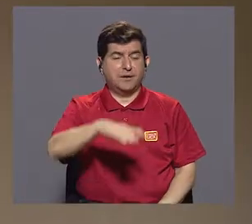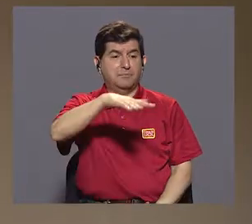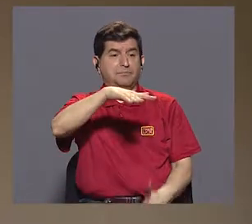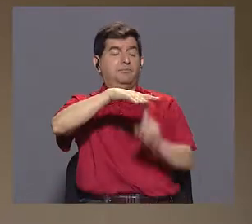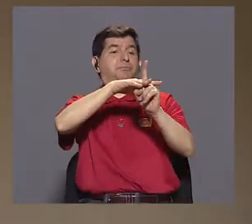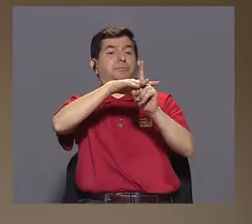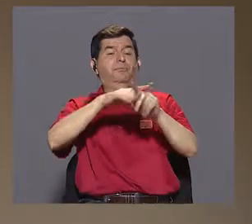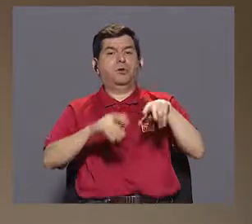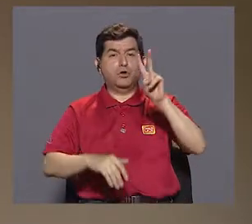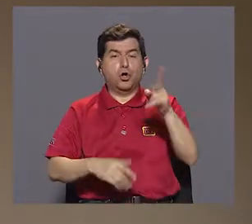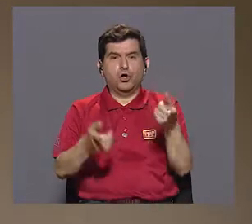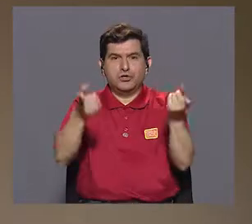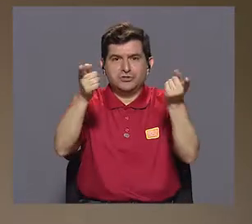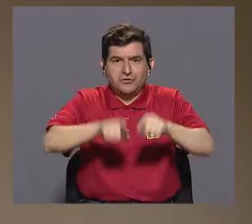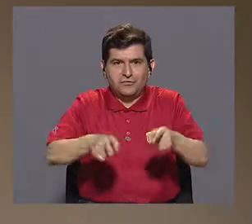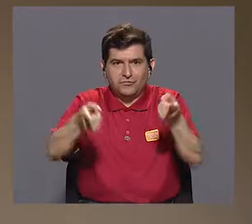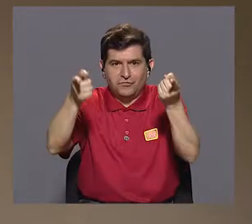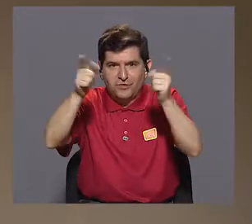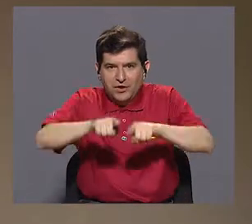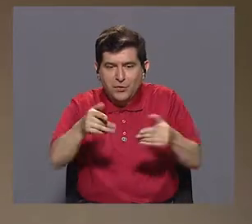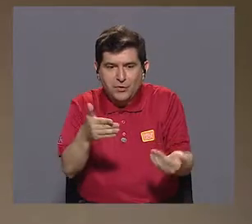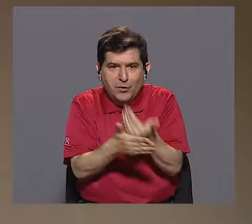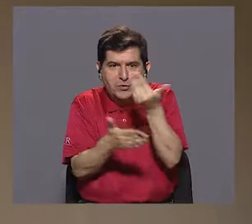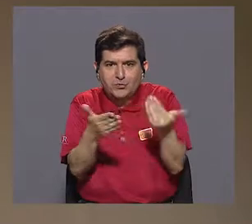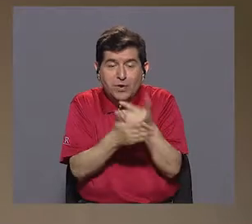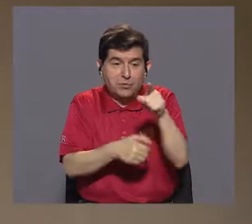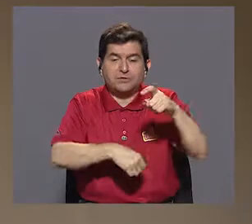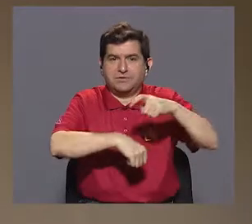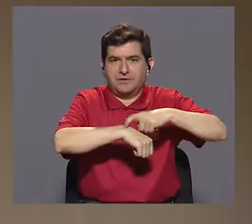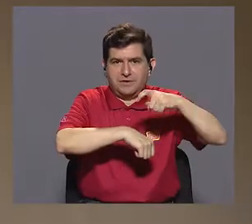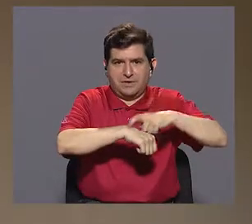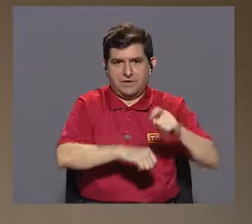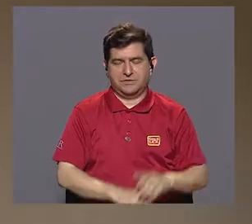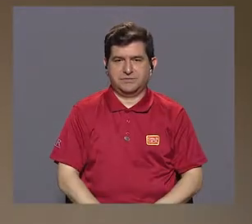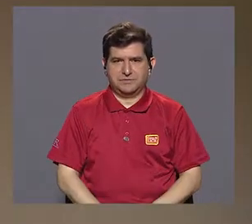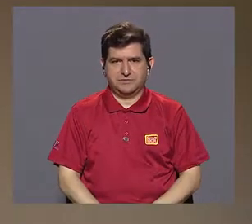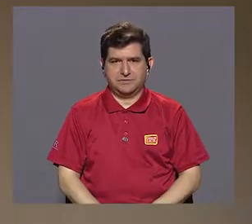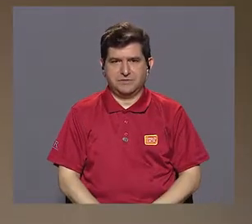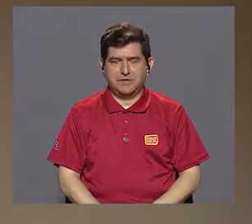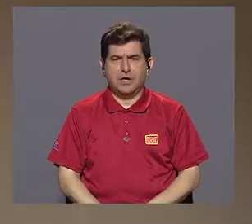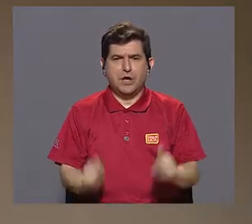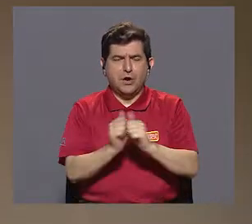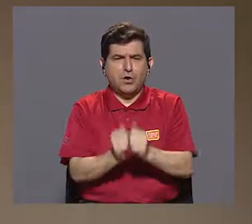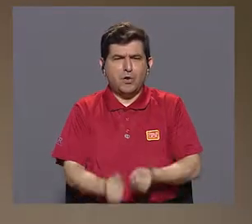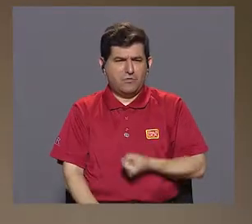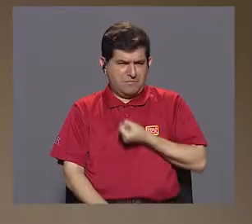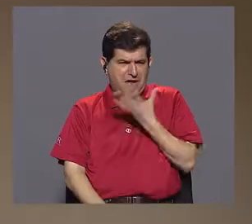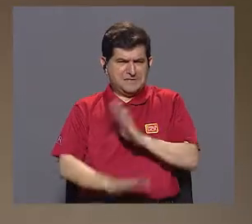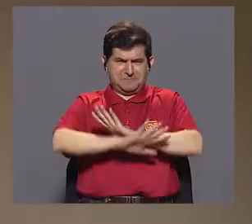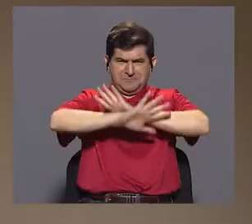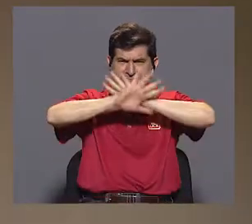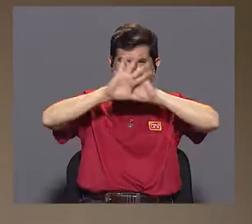con la implosión de dos fenómenos nuevos hasta ese momento, por lo menos con una